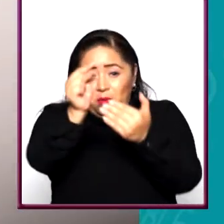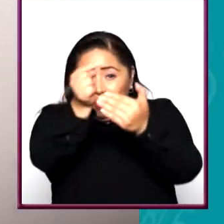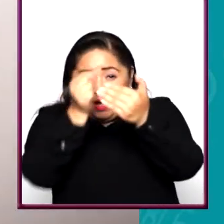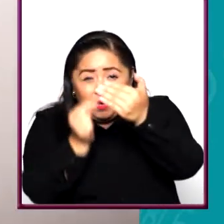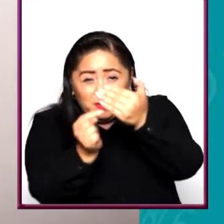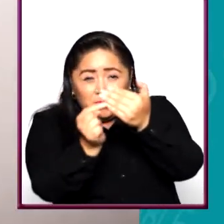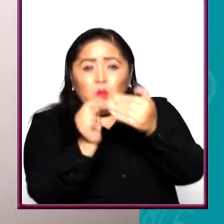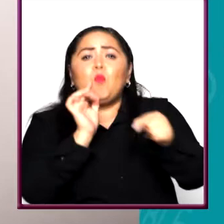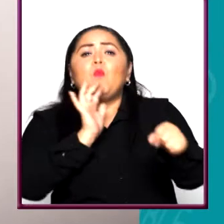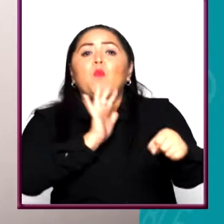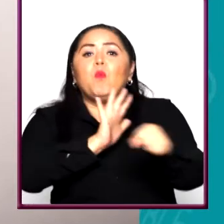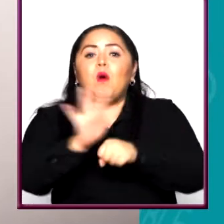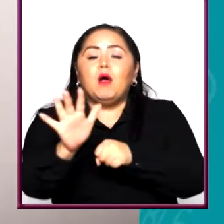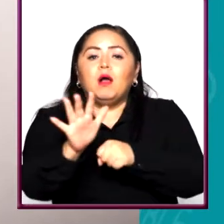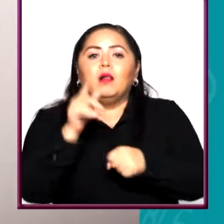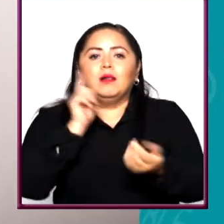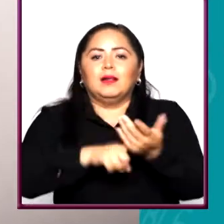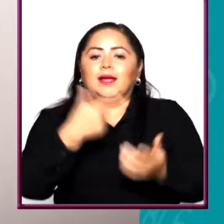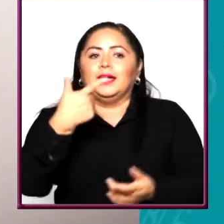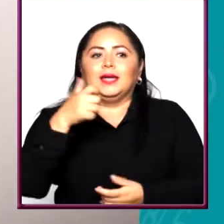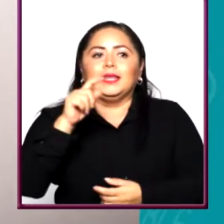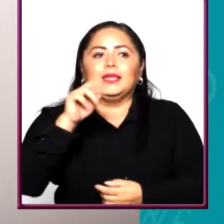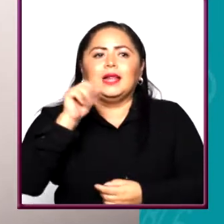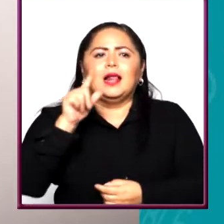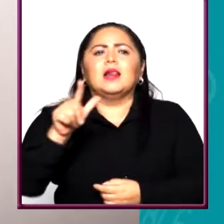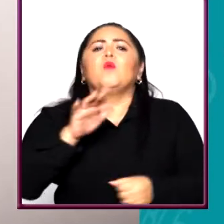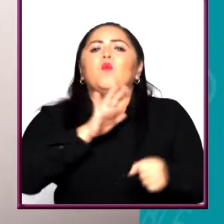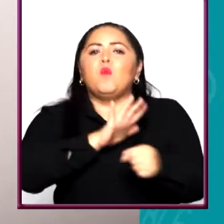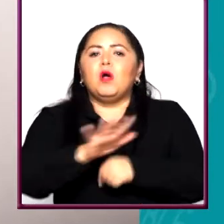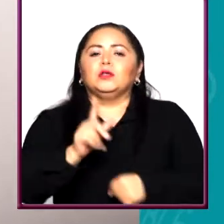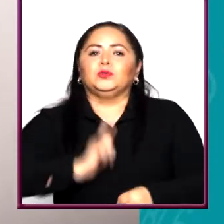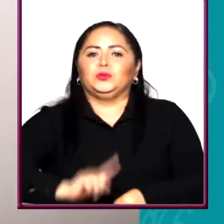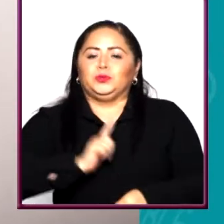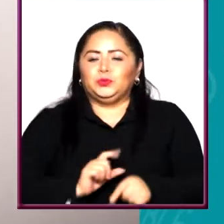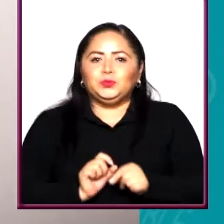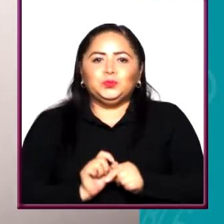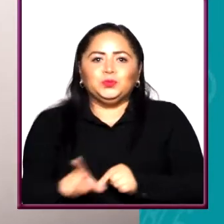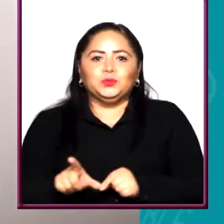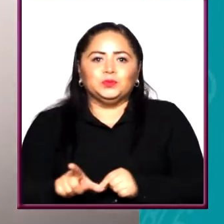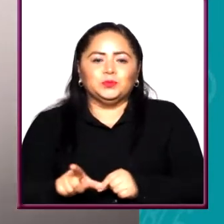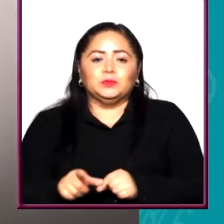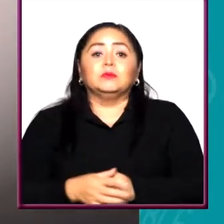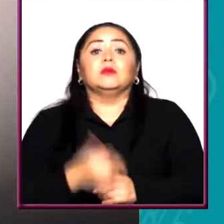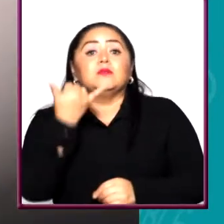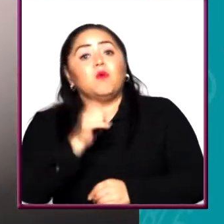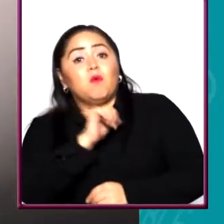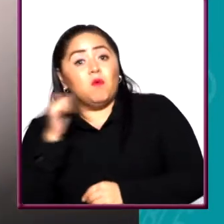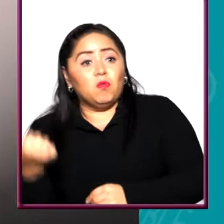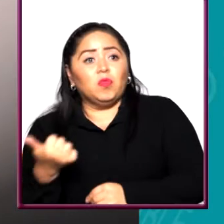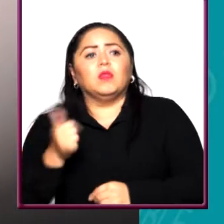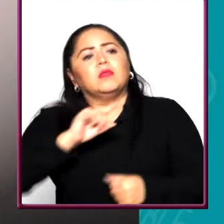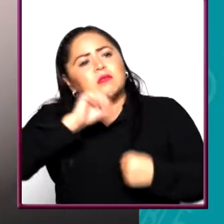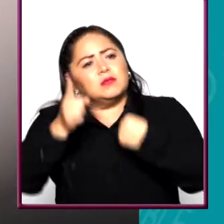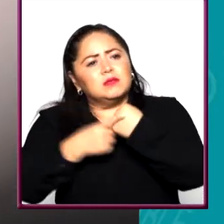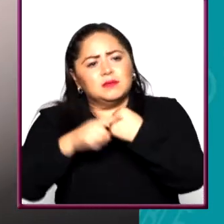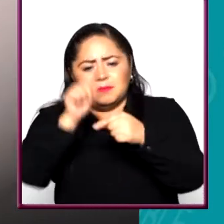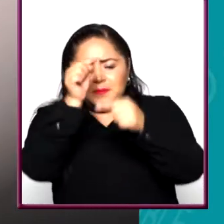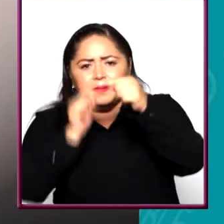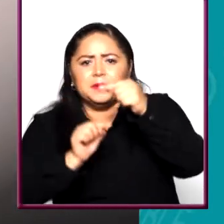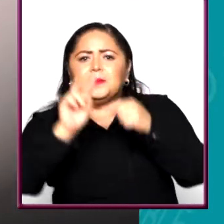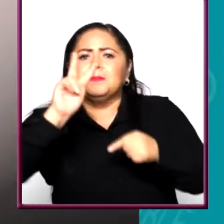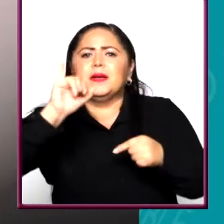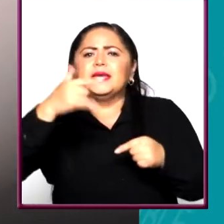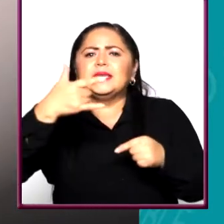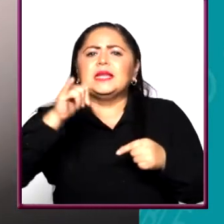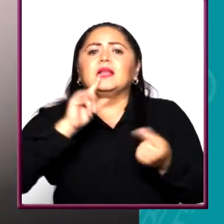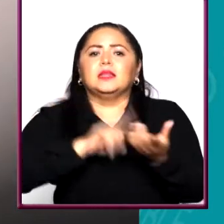por debajo del clítoris se encuentra el orificio uretral, por el cual sale la orina. A continuación se encuentra la